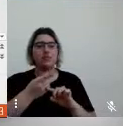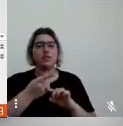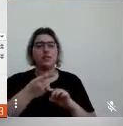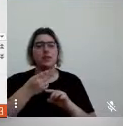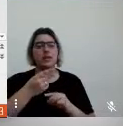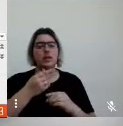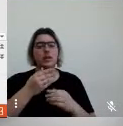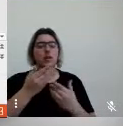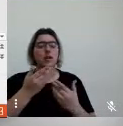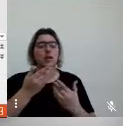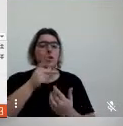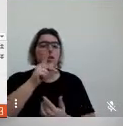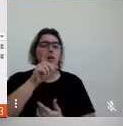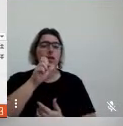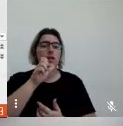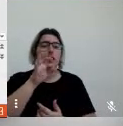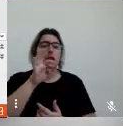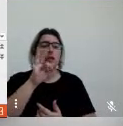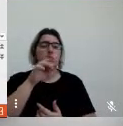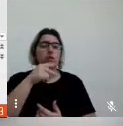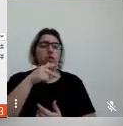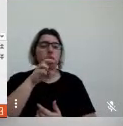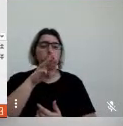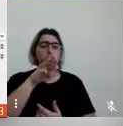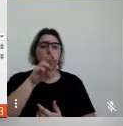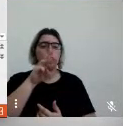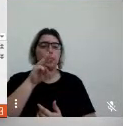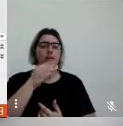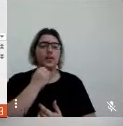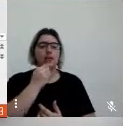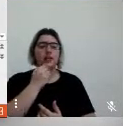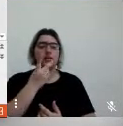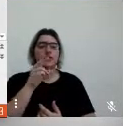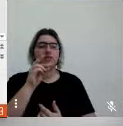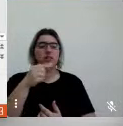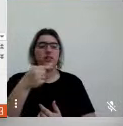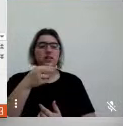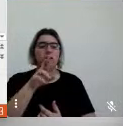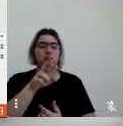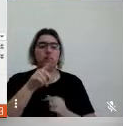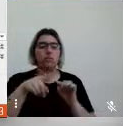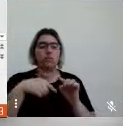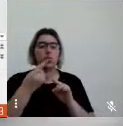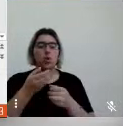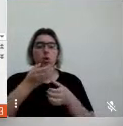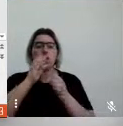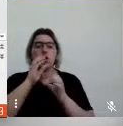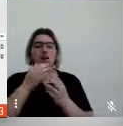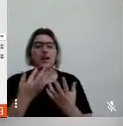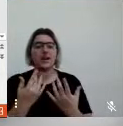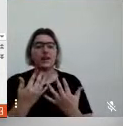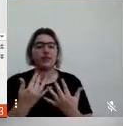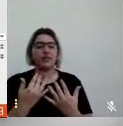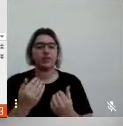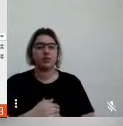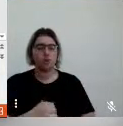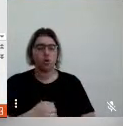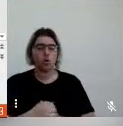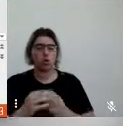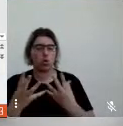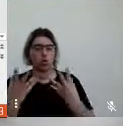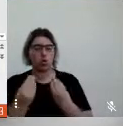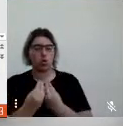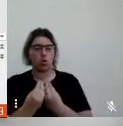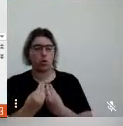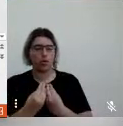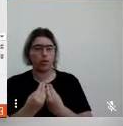ketchup, ese ketchup tiene, o sea, contiene casi 20 gramos de azúcar. Y luego se toma un refresco con la bebida, o sea, consumo,